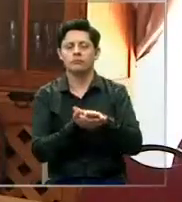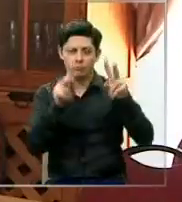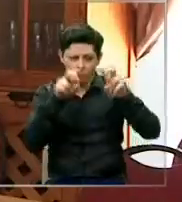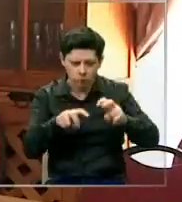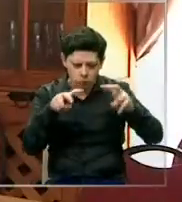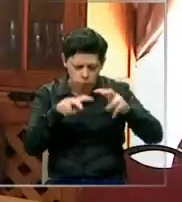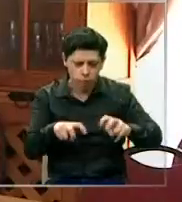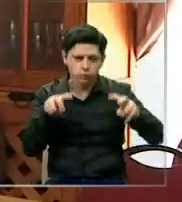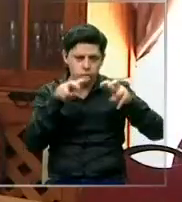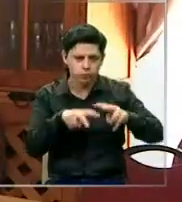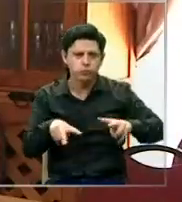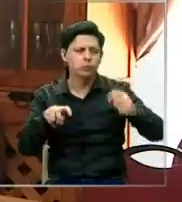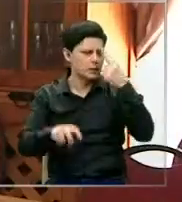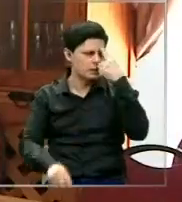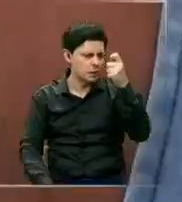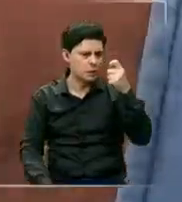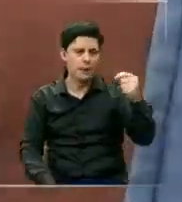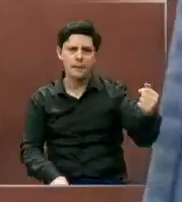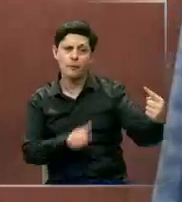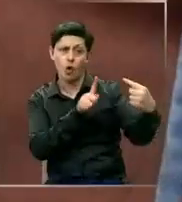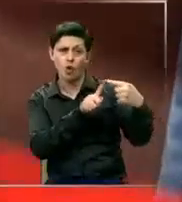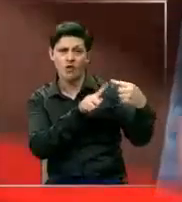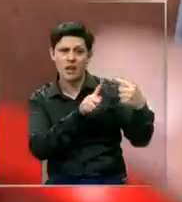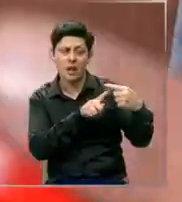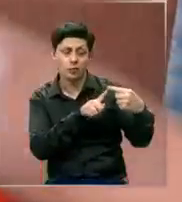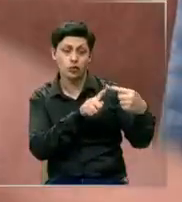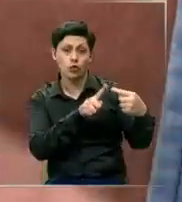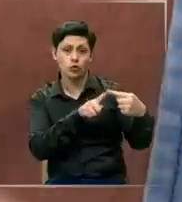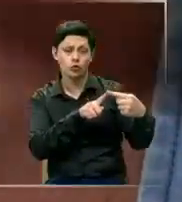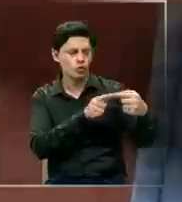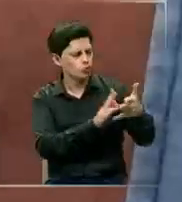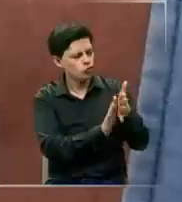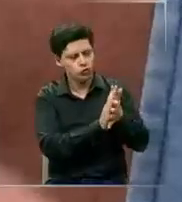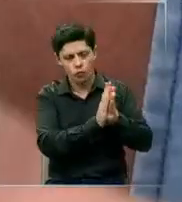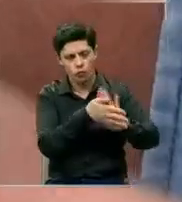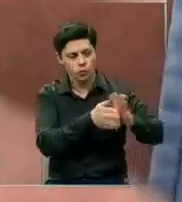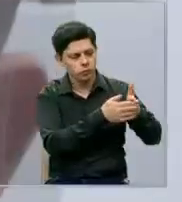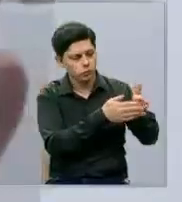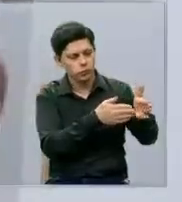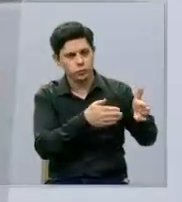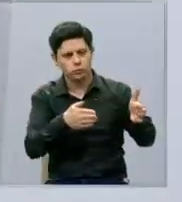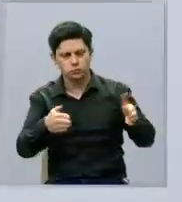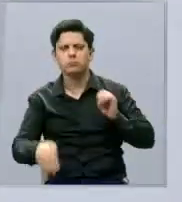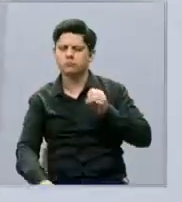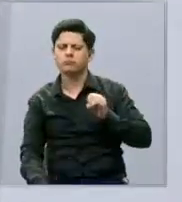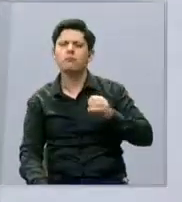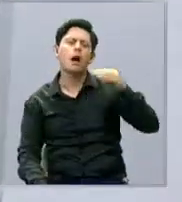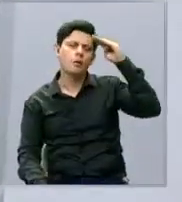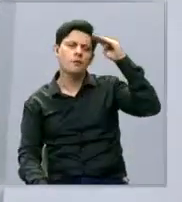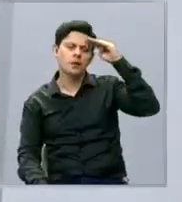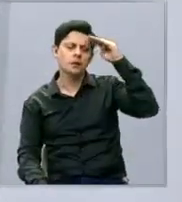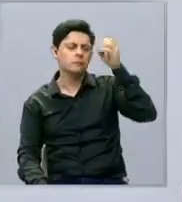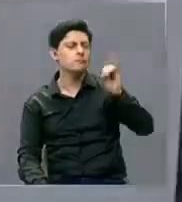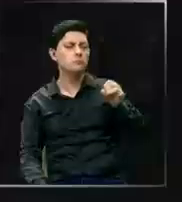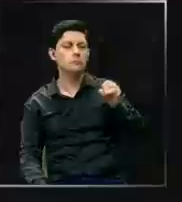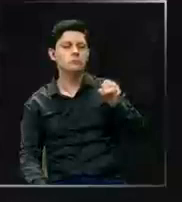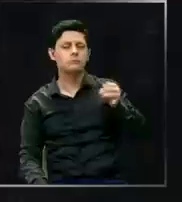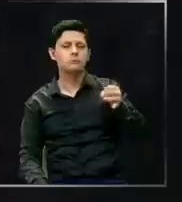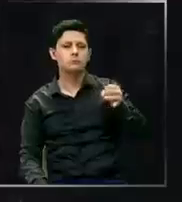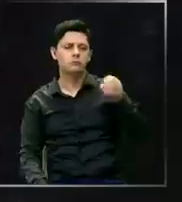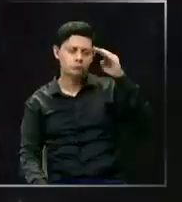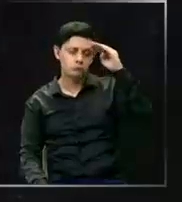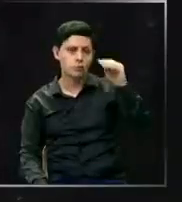trabajo serio. Hemos estado en contacto desde que partió todo esto y tenemos la confianza de que ya